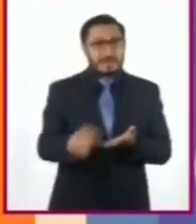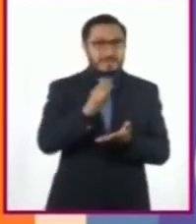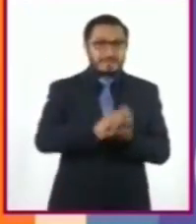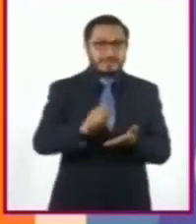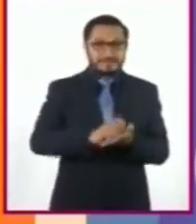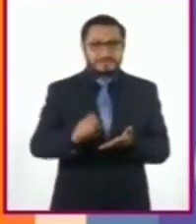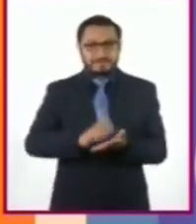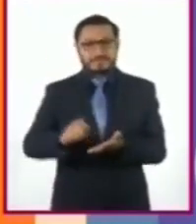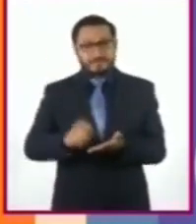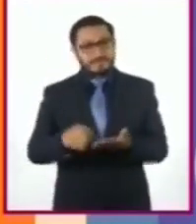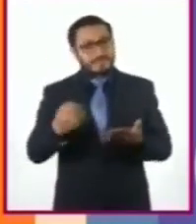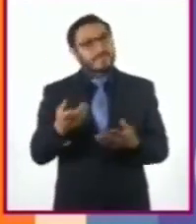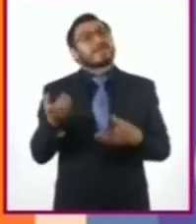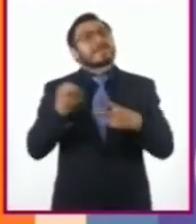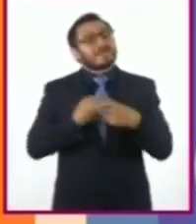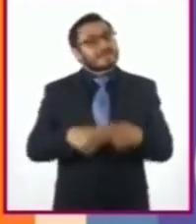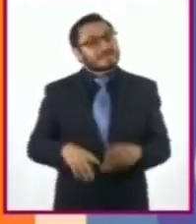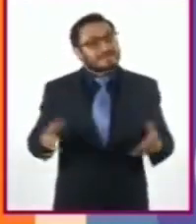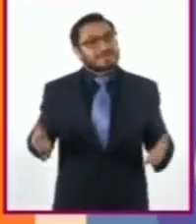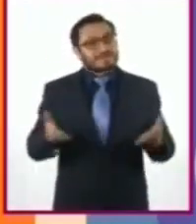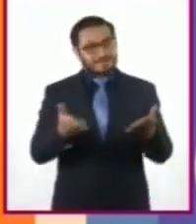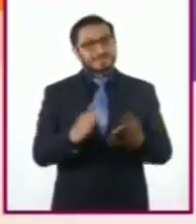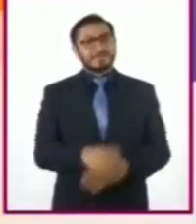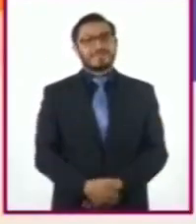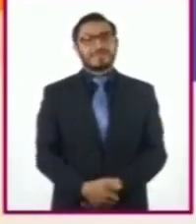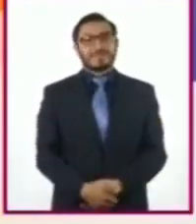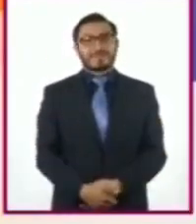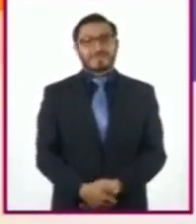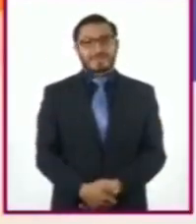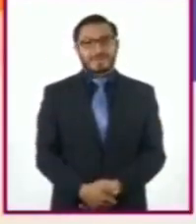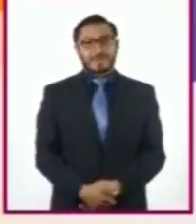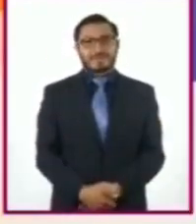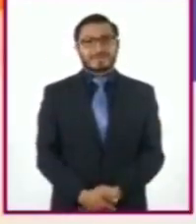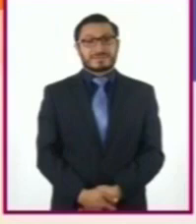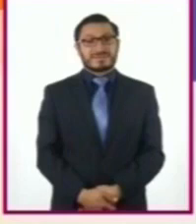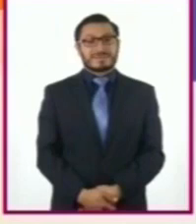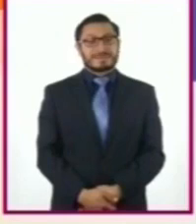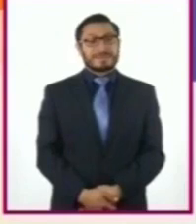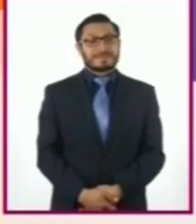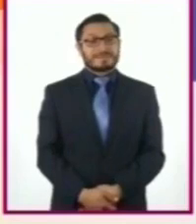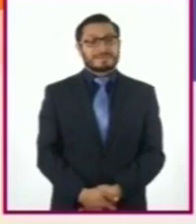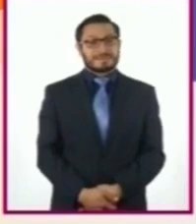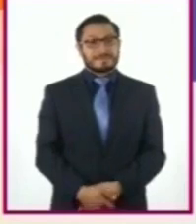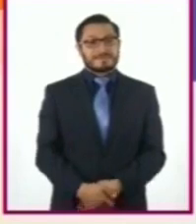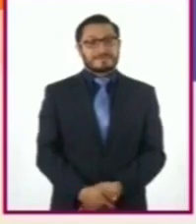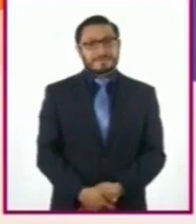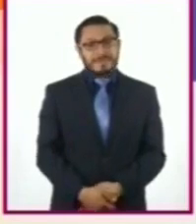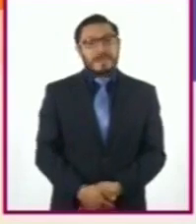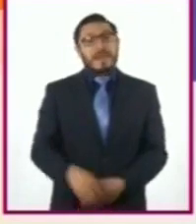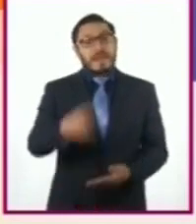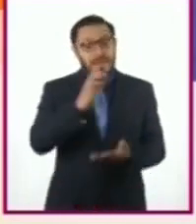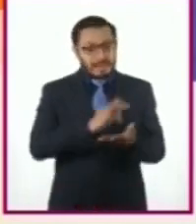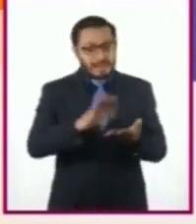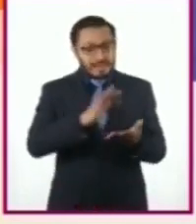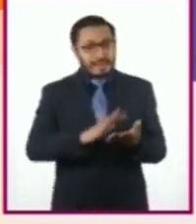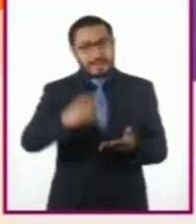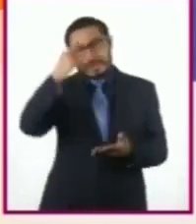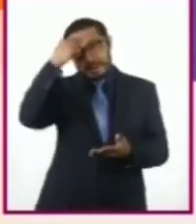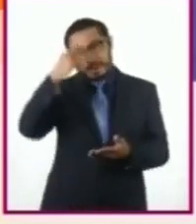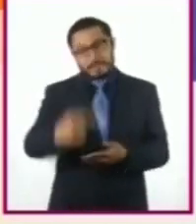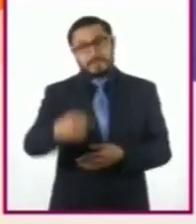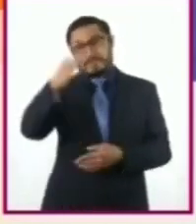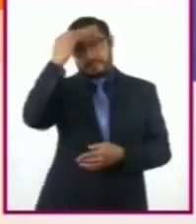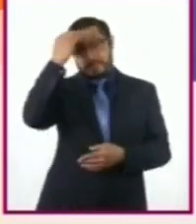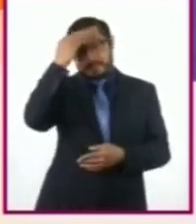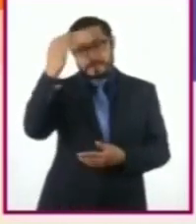Y ahora sí, comencemos. Adelante, maestra. En nuestra sección Leer para conocer, compartiremos